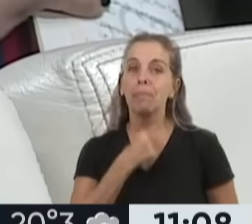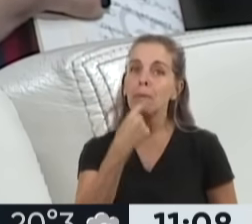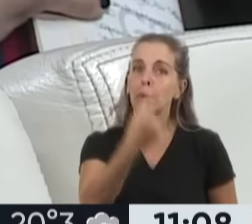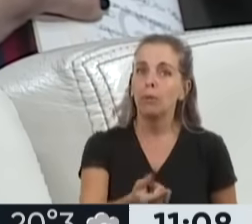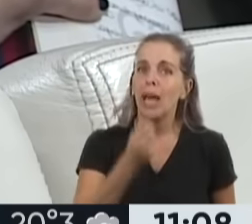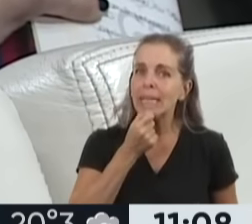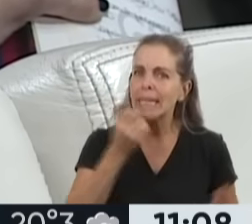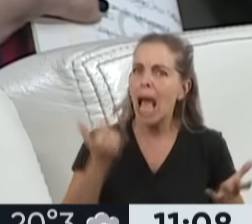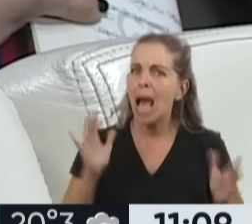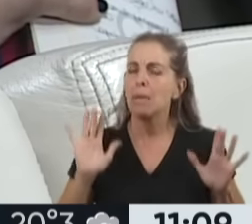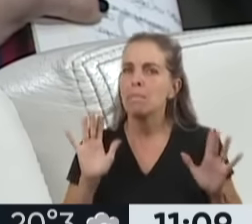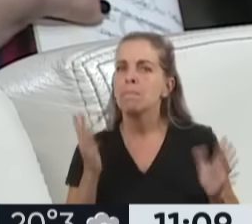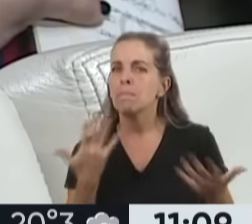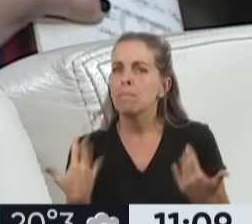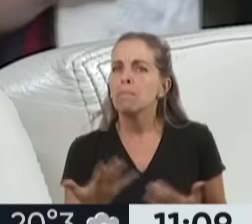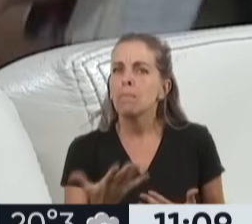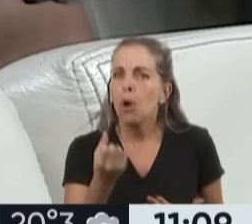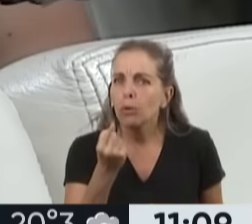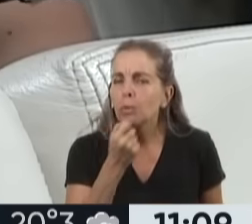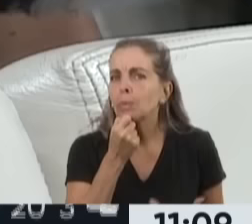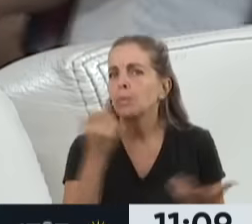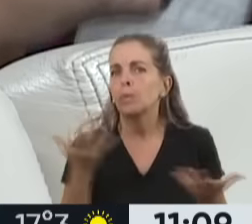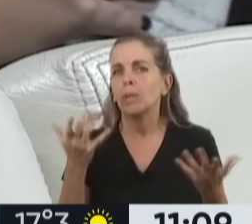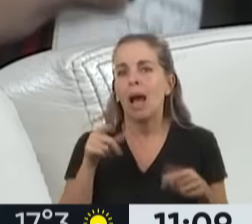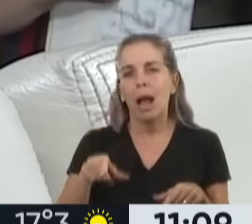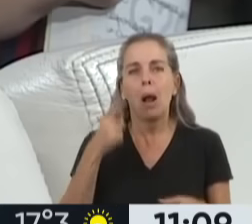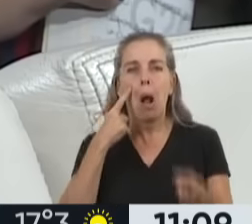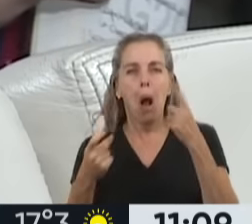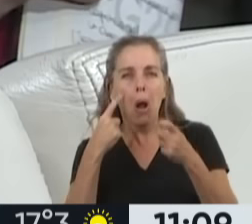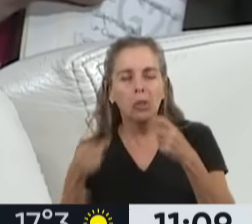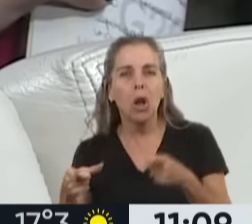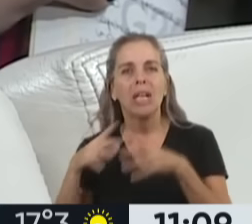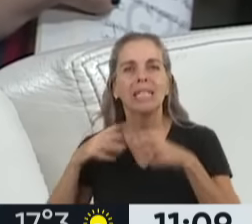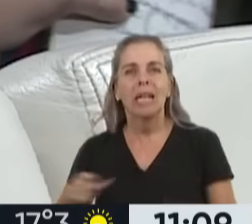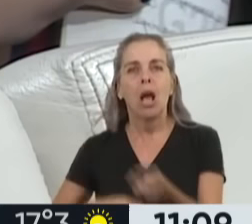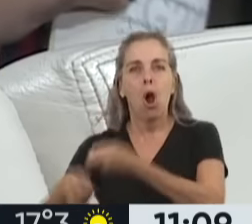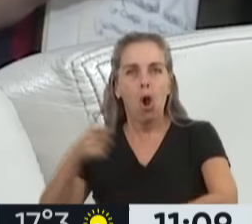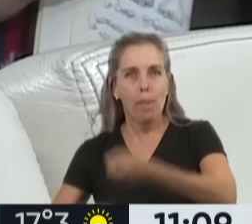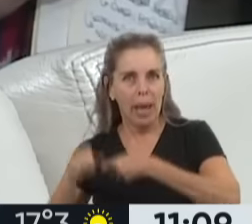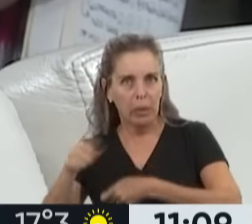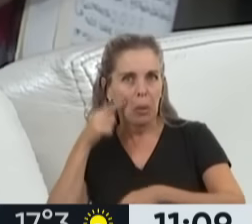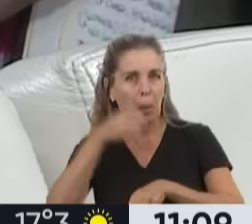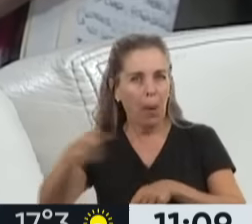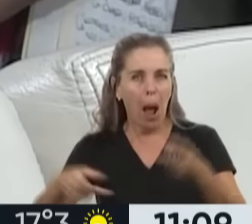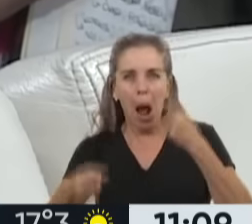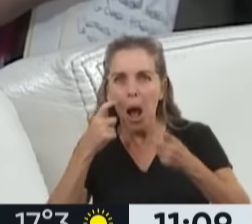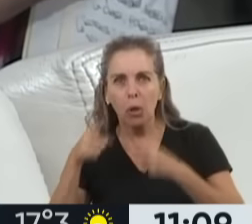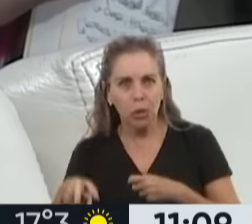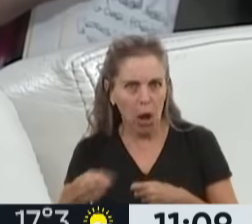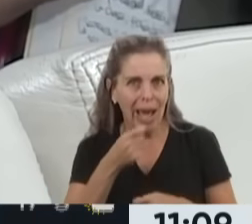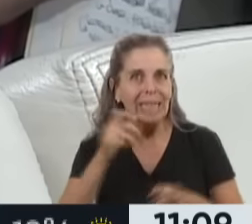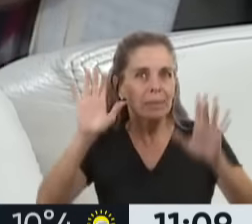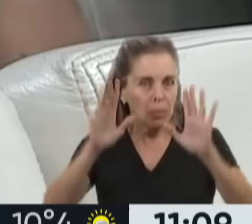la posibilidad con la auditoría que va a hacer secretaría de comercio y defensa del consumidor para que las